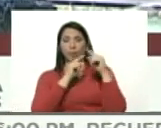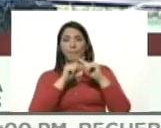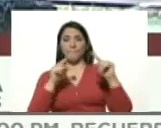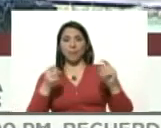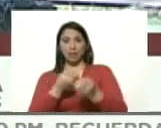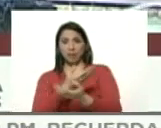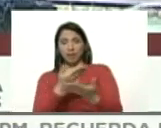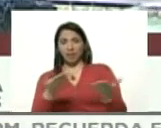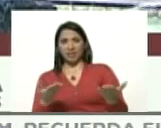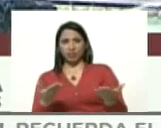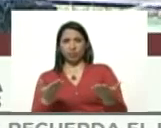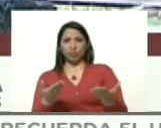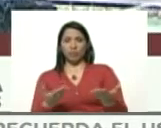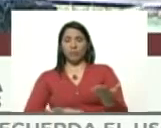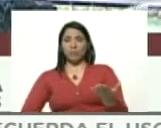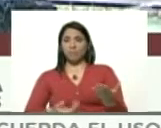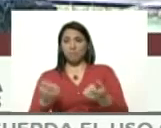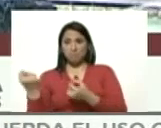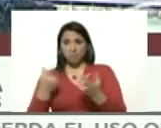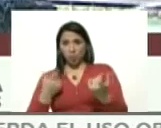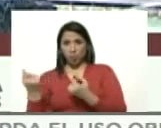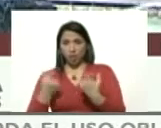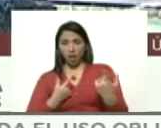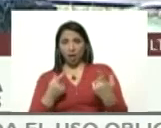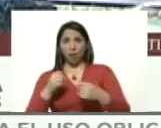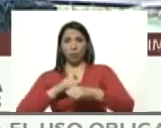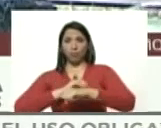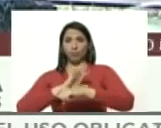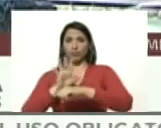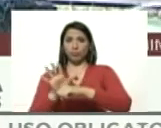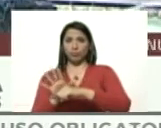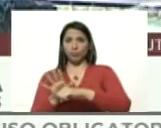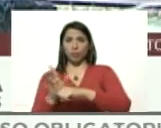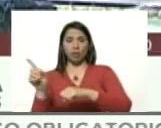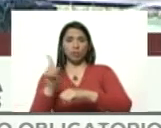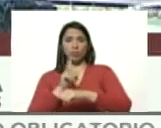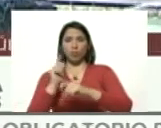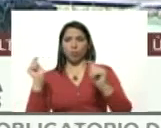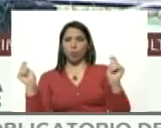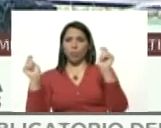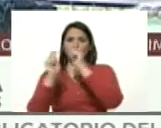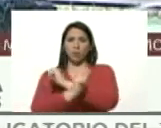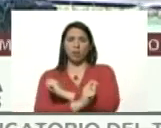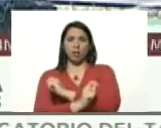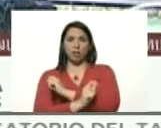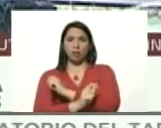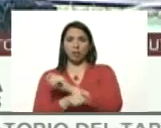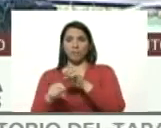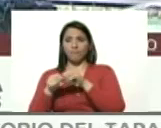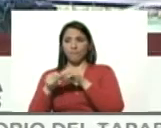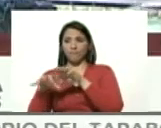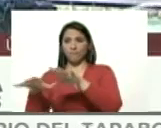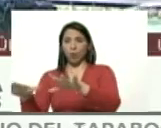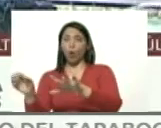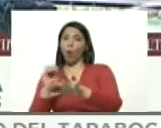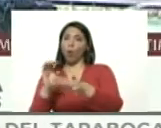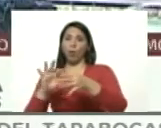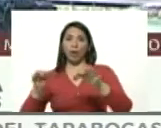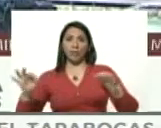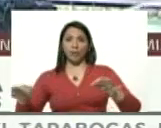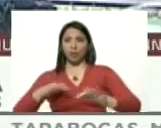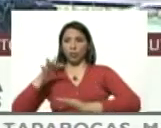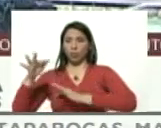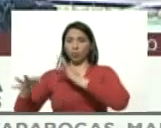estos vectores importados del COVID-19 no se conviertan ni en focos ni en cadenas de